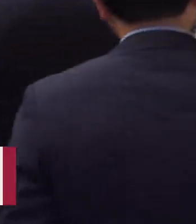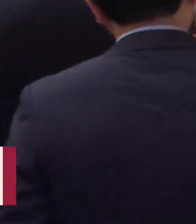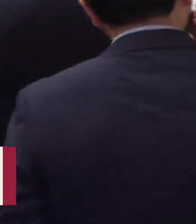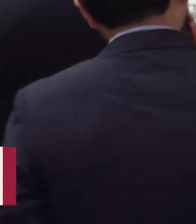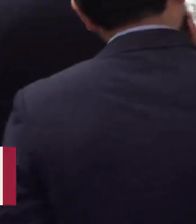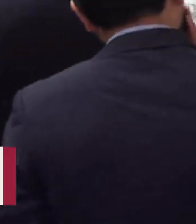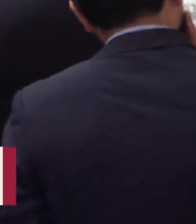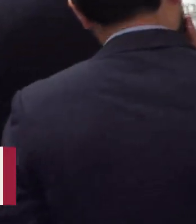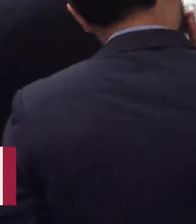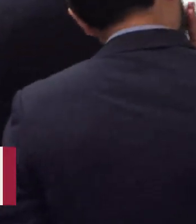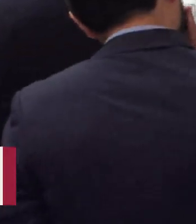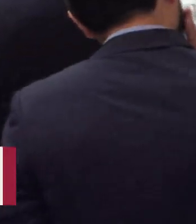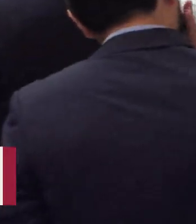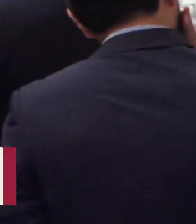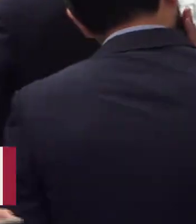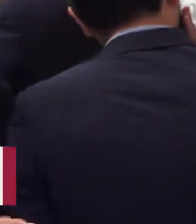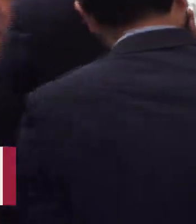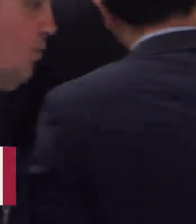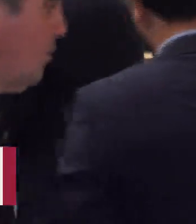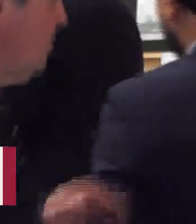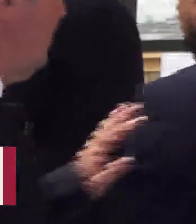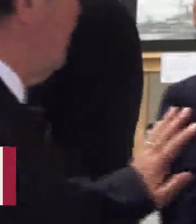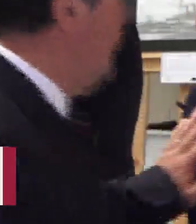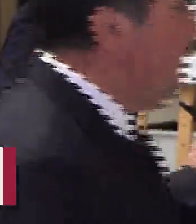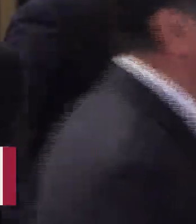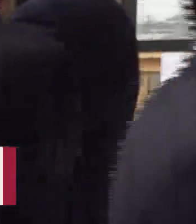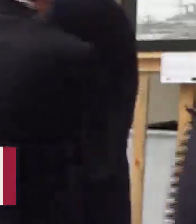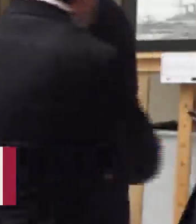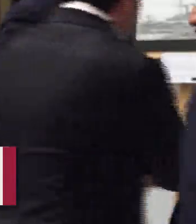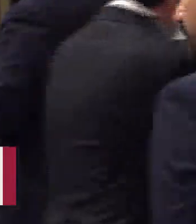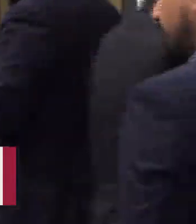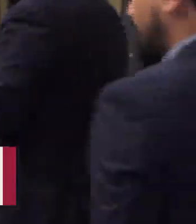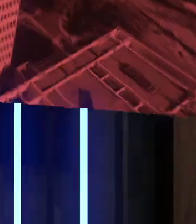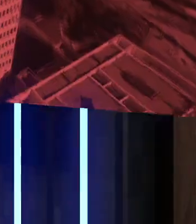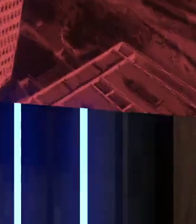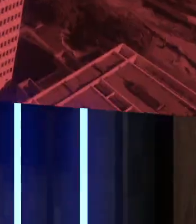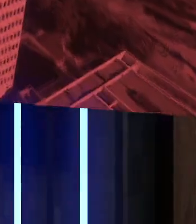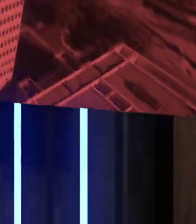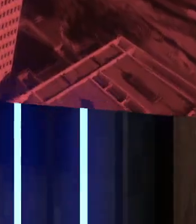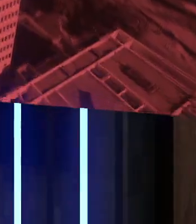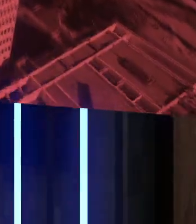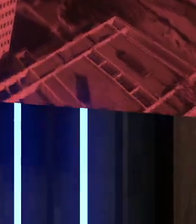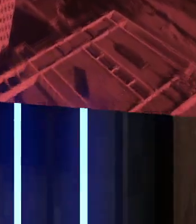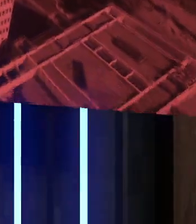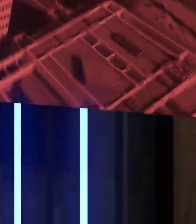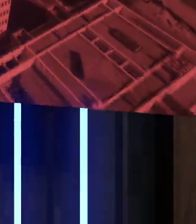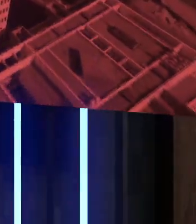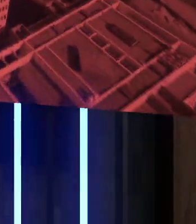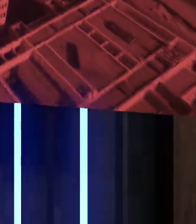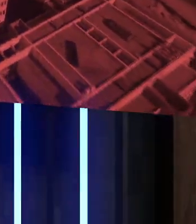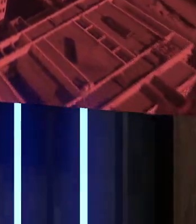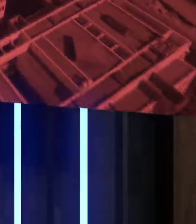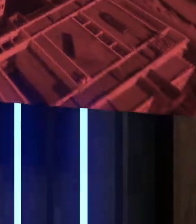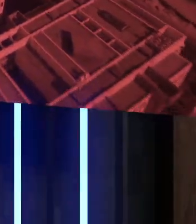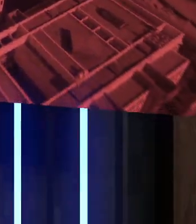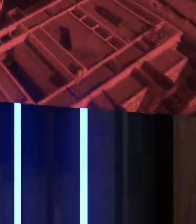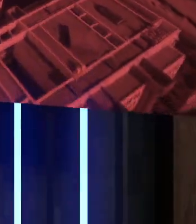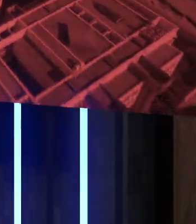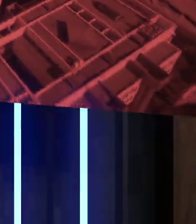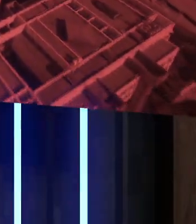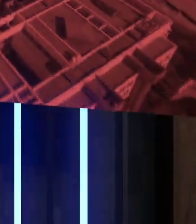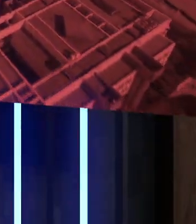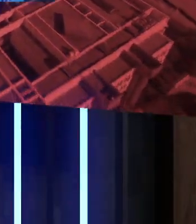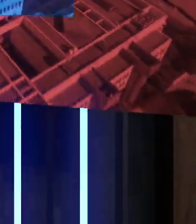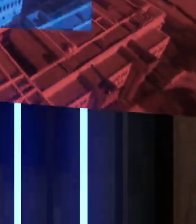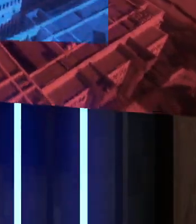este encuentro, y esto más que un gasto es una inversión que hace Chile a nivel internacional. El segundo proyecto tratado en sala y cuyo debate